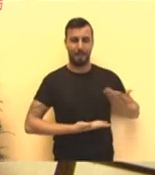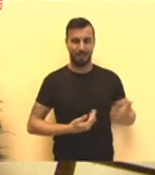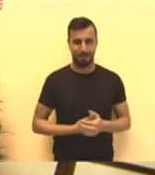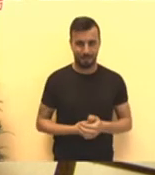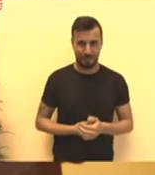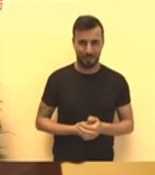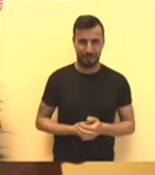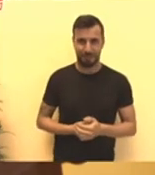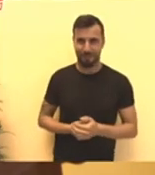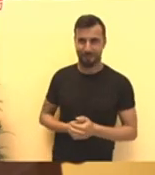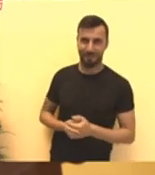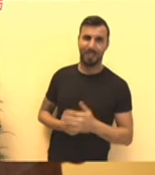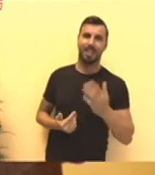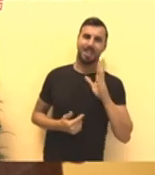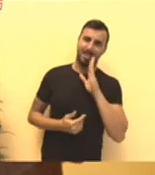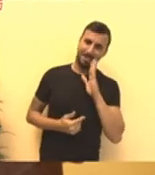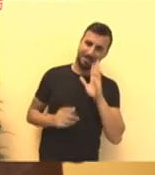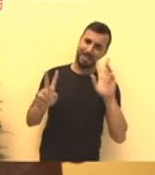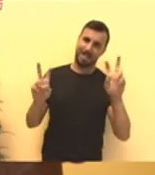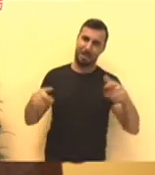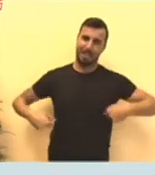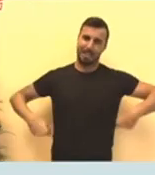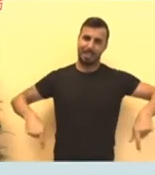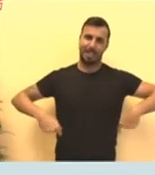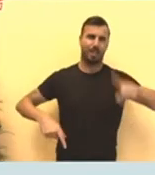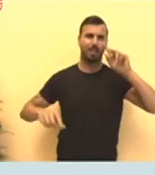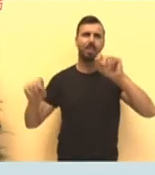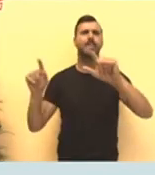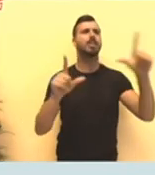Bueno, esto de la silla ya lo hablamos antes. Y bueno, ¿qué ven ustedes ahí?